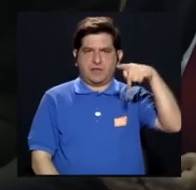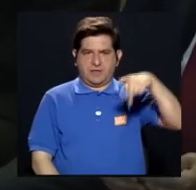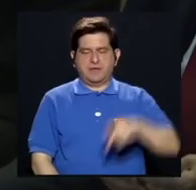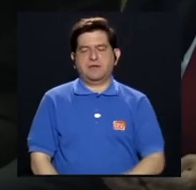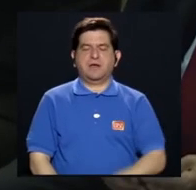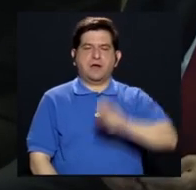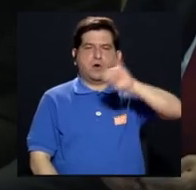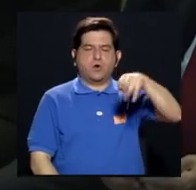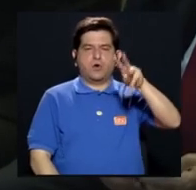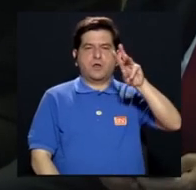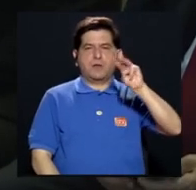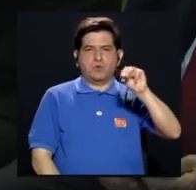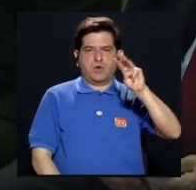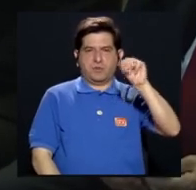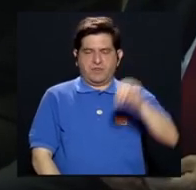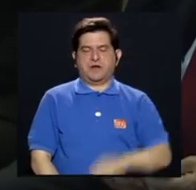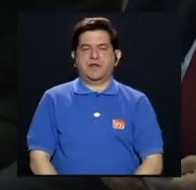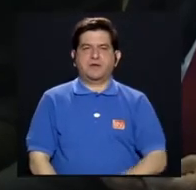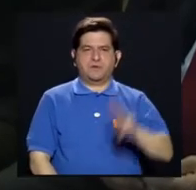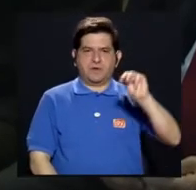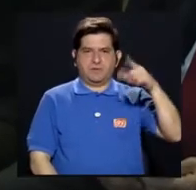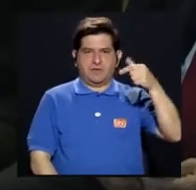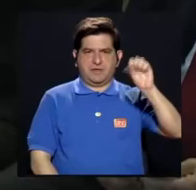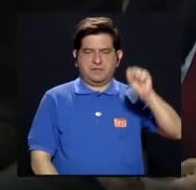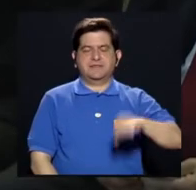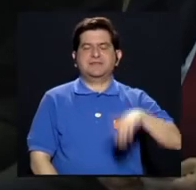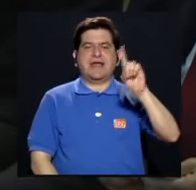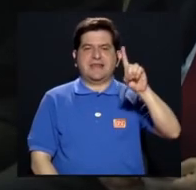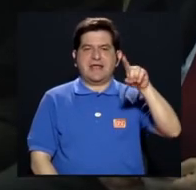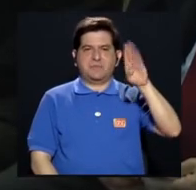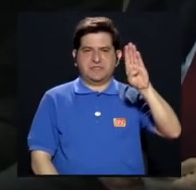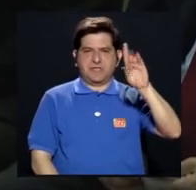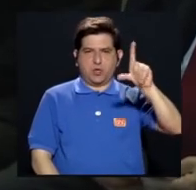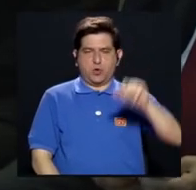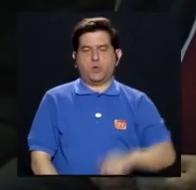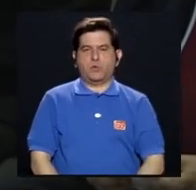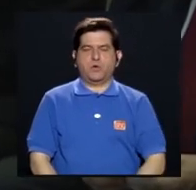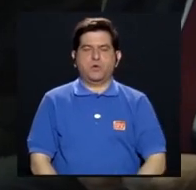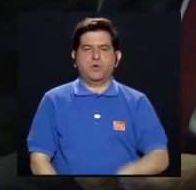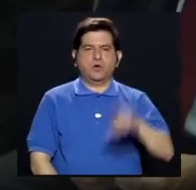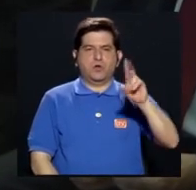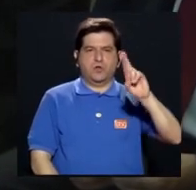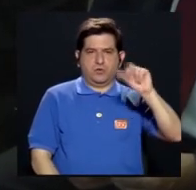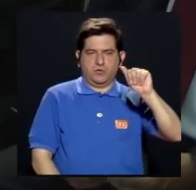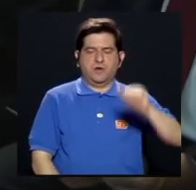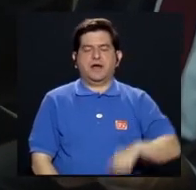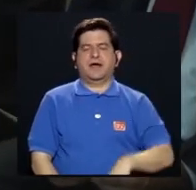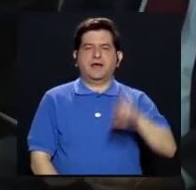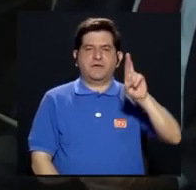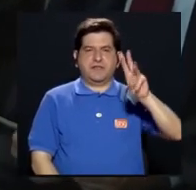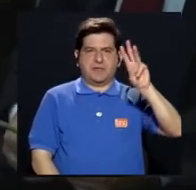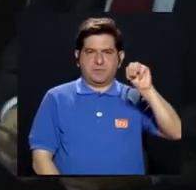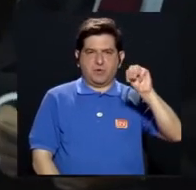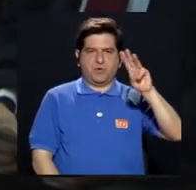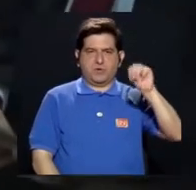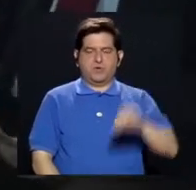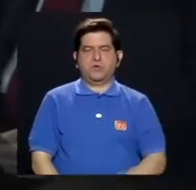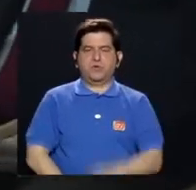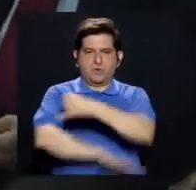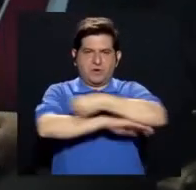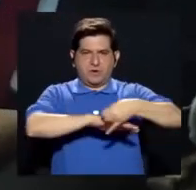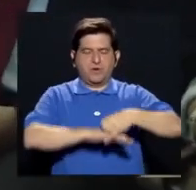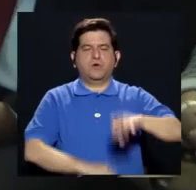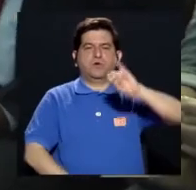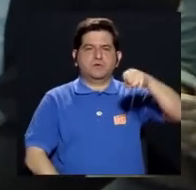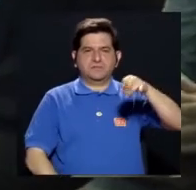doctor Jorge Murillo Medrano, el magíster Daniel Briceño Lobo y la doctora Rita Meoño Molina, el ingeniero José